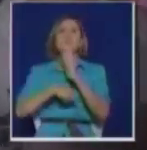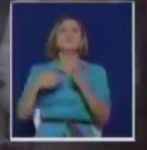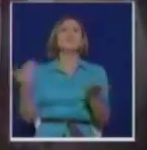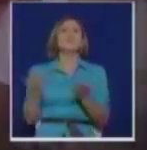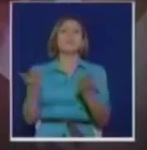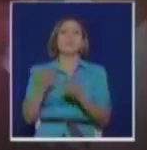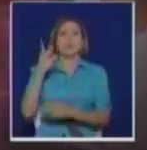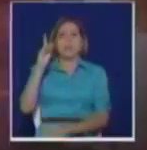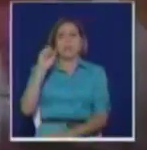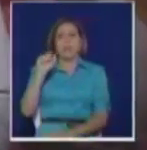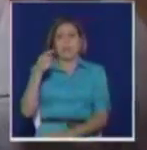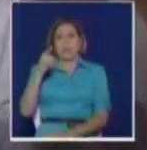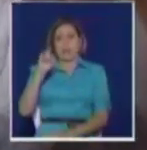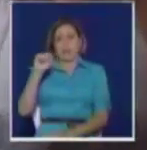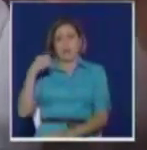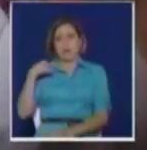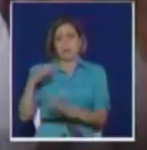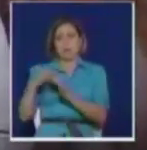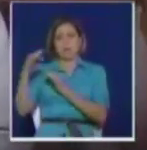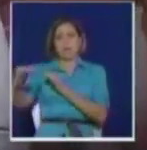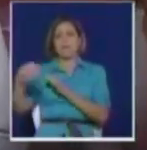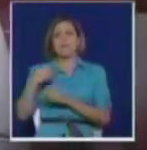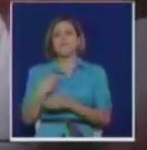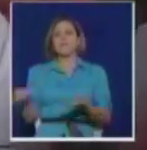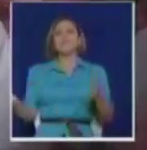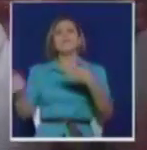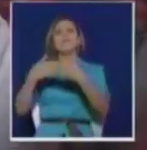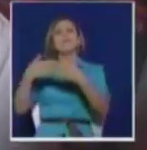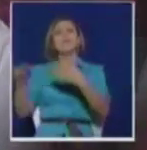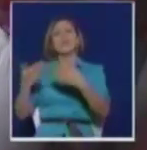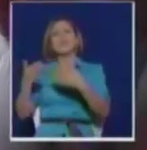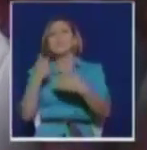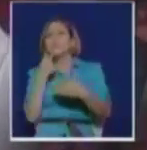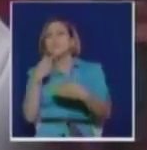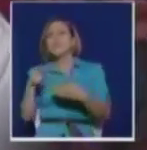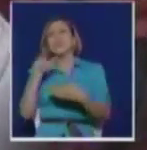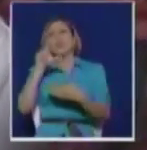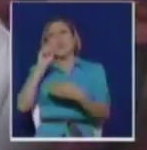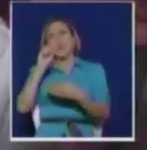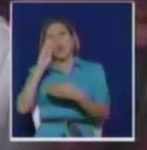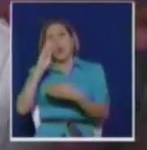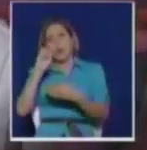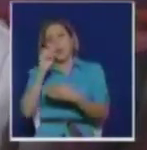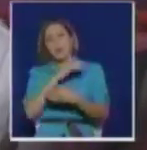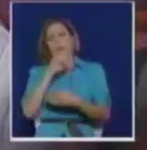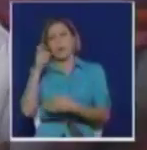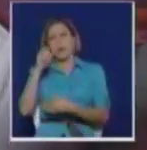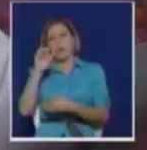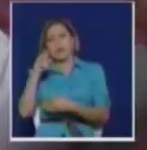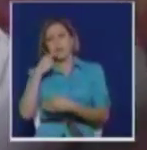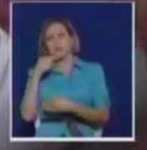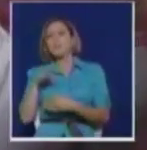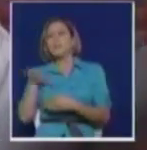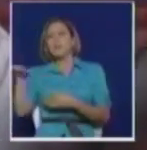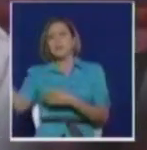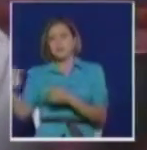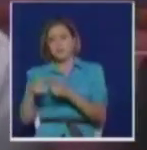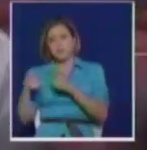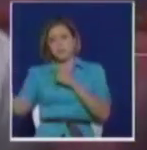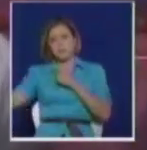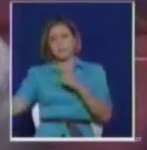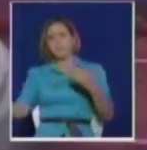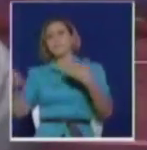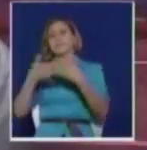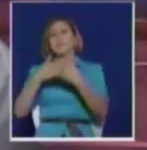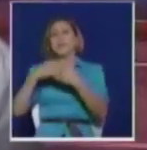fue en el municipio de Dagua. Se ha cerrado el paso en el trayecto que hay entre Lobo Guerrero y Buenaventura por la caída de piedras que hay sobre la carretera